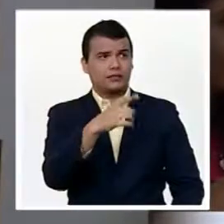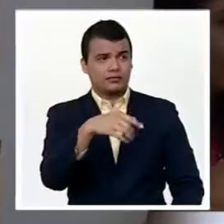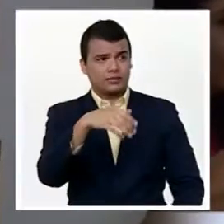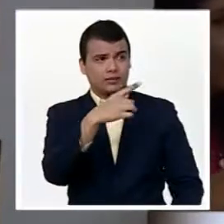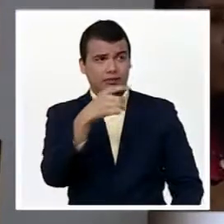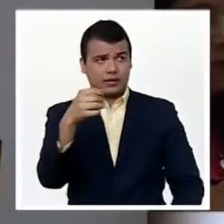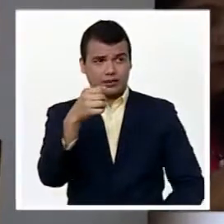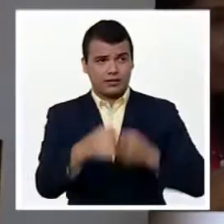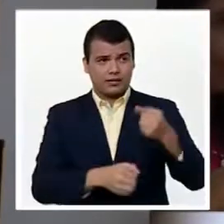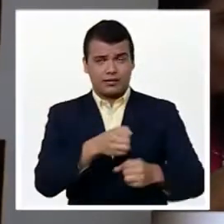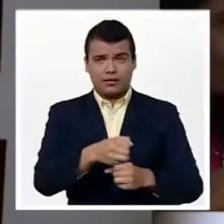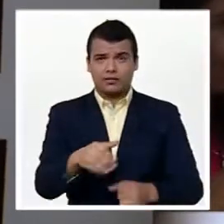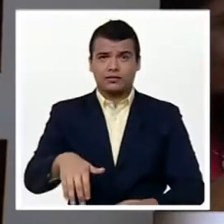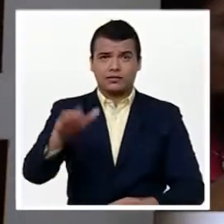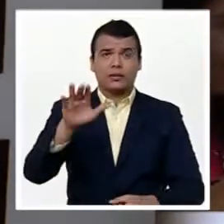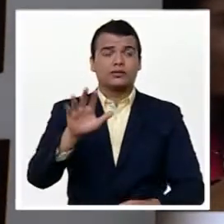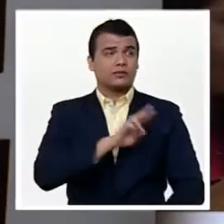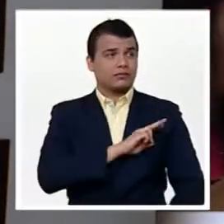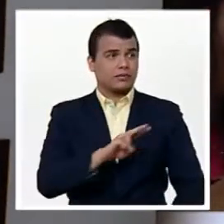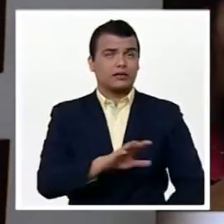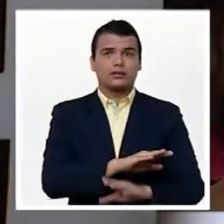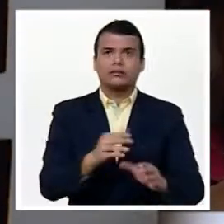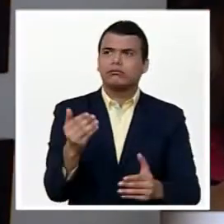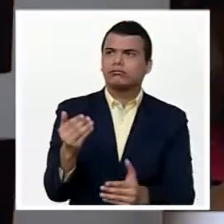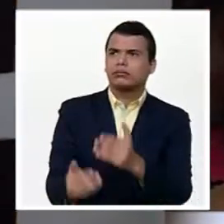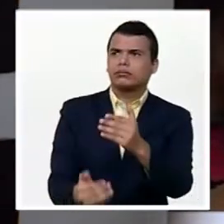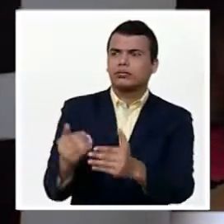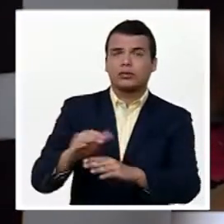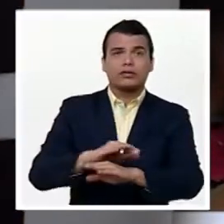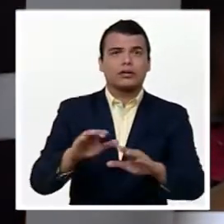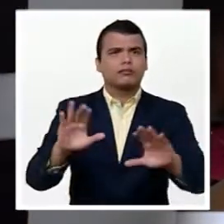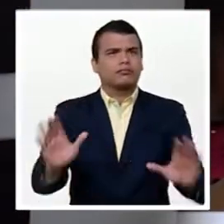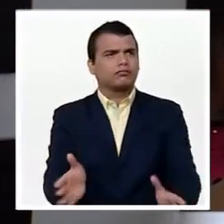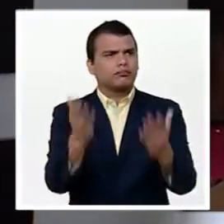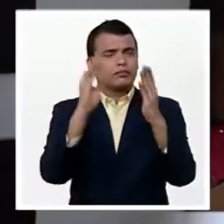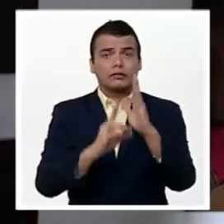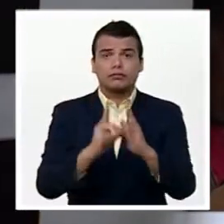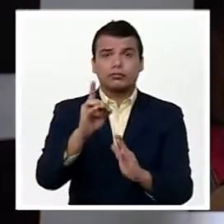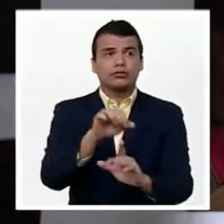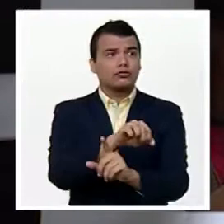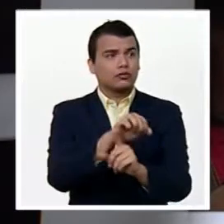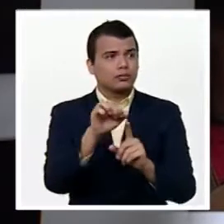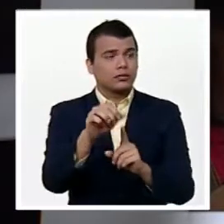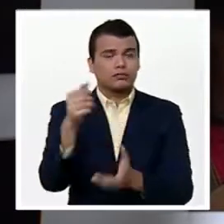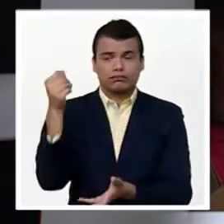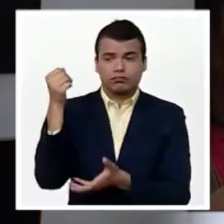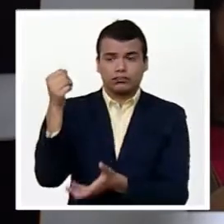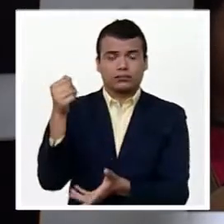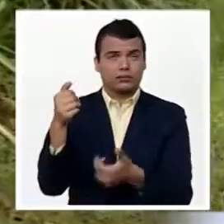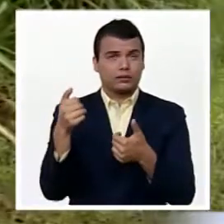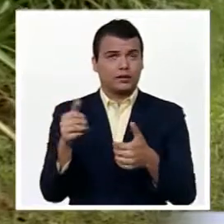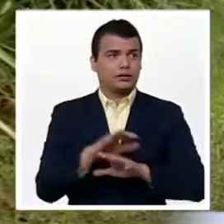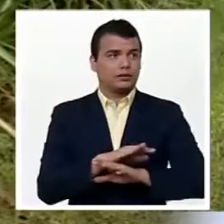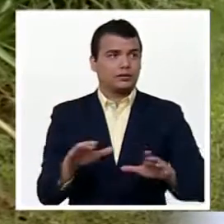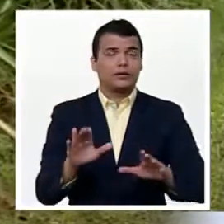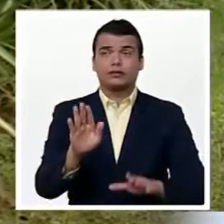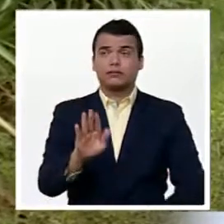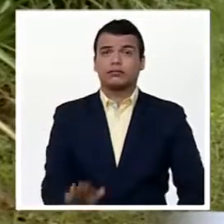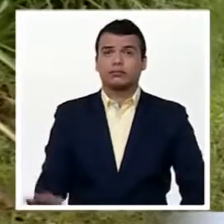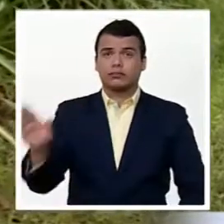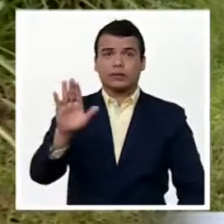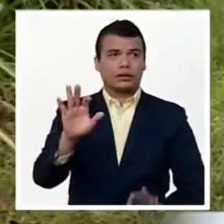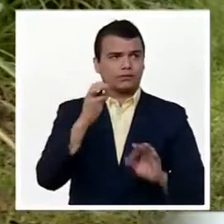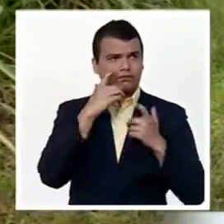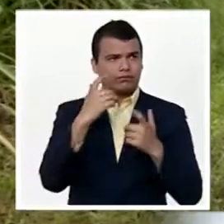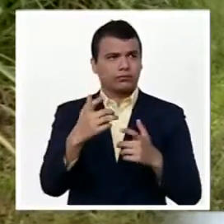donde el valle del cauca ha venido generando un crecimiento un desarrollo social y económico es un departamento que tiene